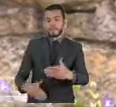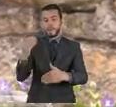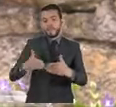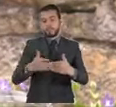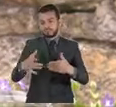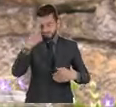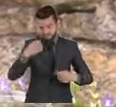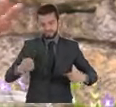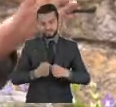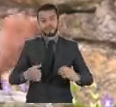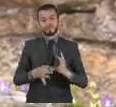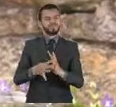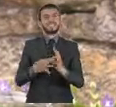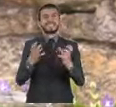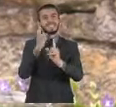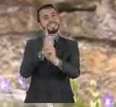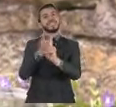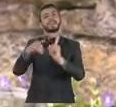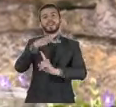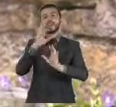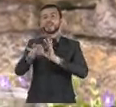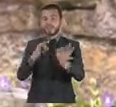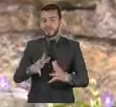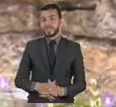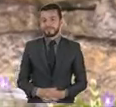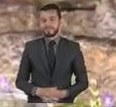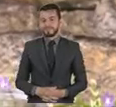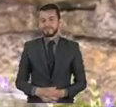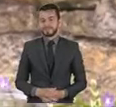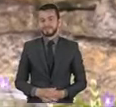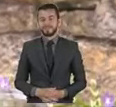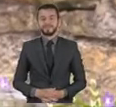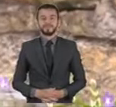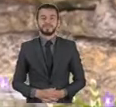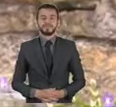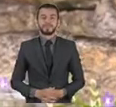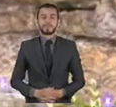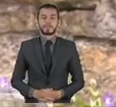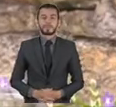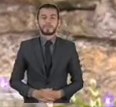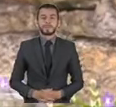gran alianza por el hábitat simbólico